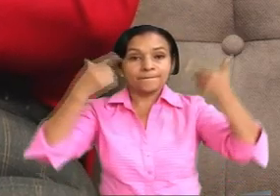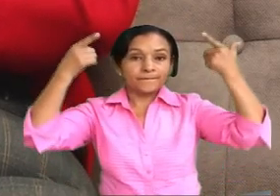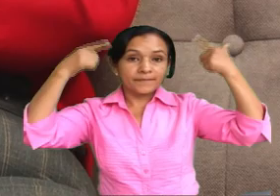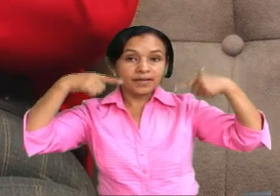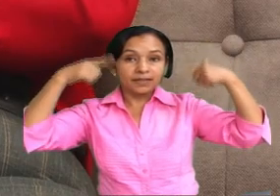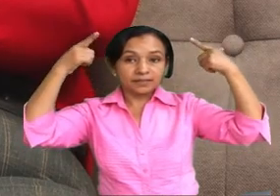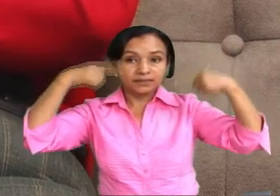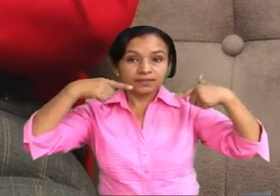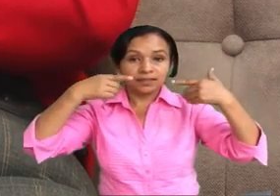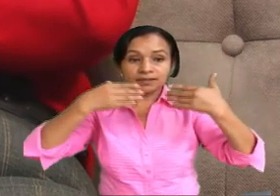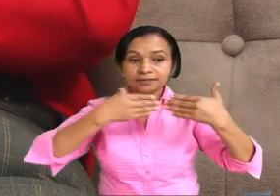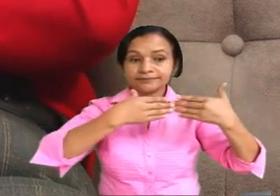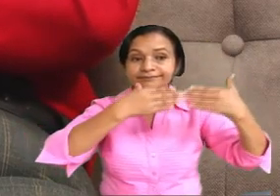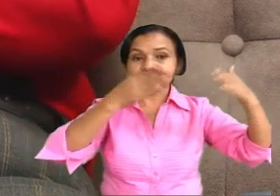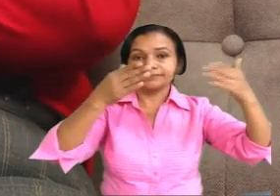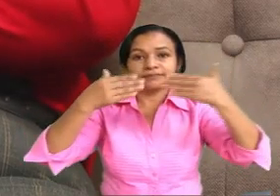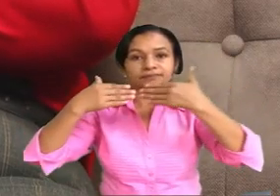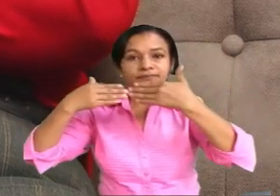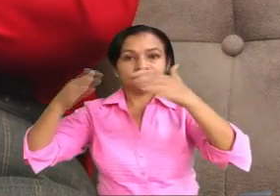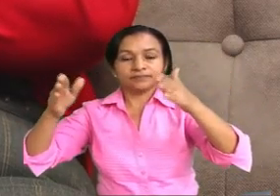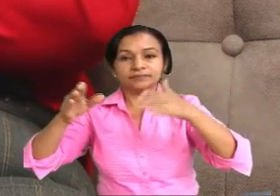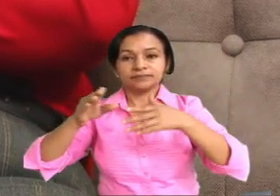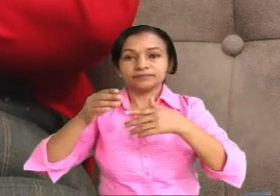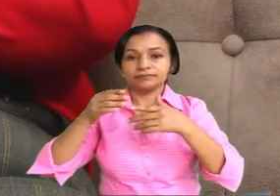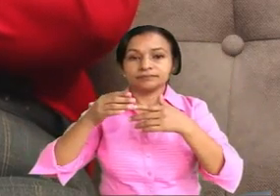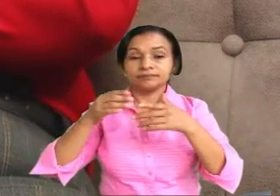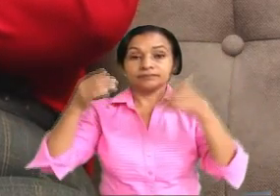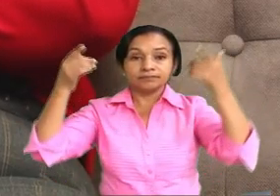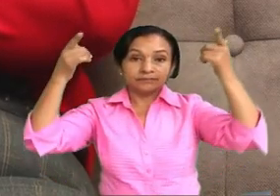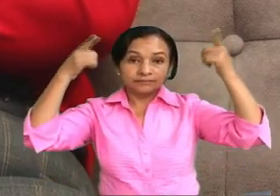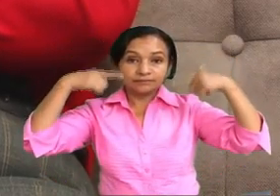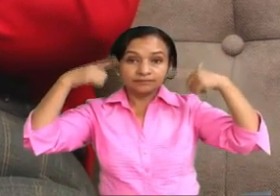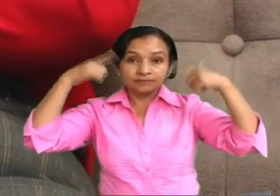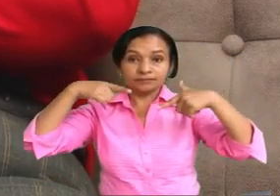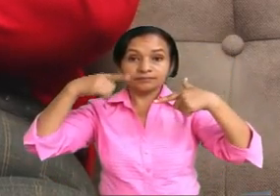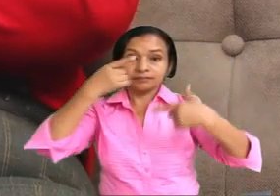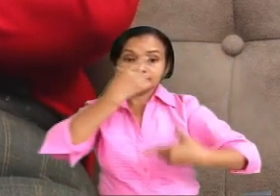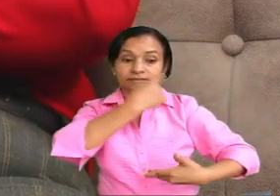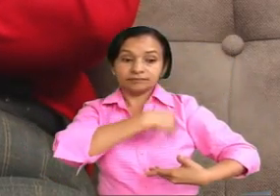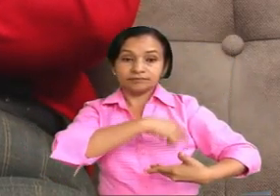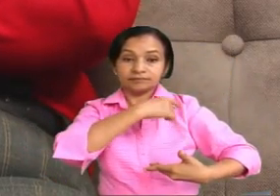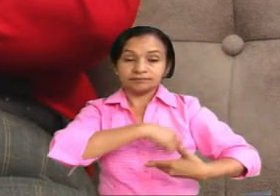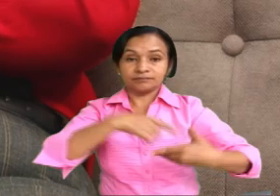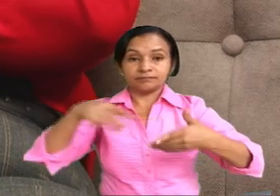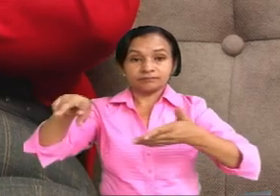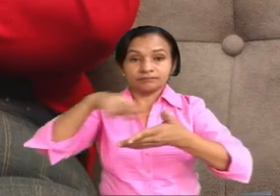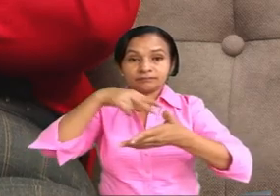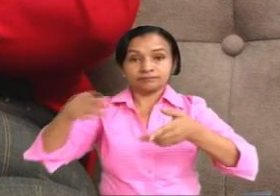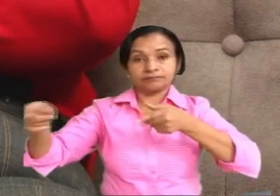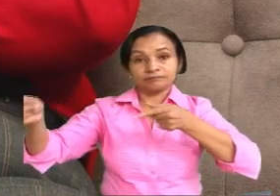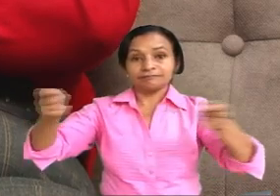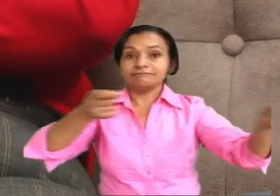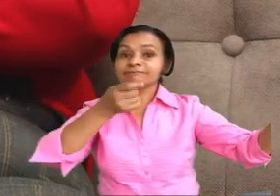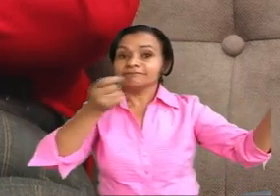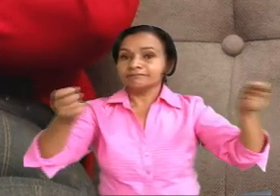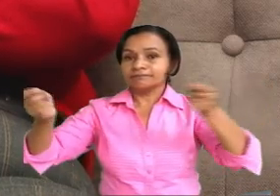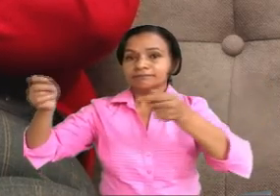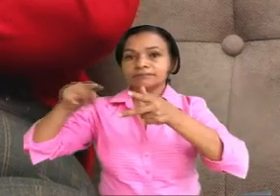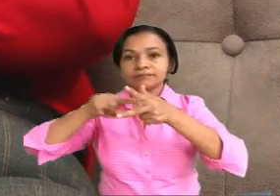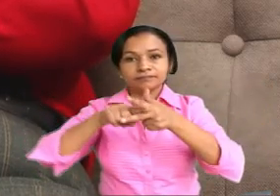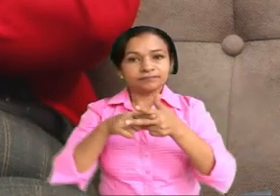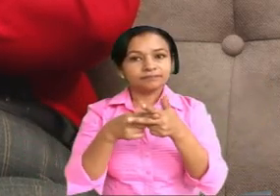se abrió aquí de la cuarta región, ¿sí?, de las escuelas folclóricas. Fue un lanzamiento. Y